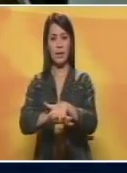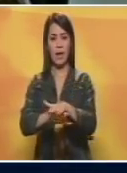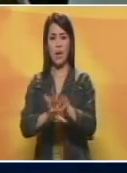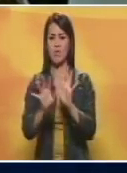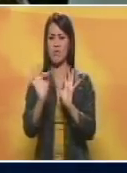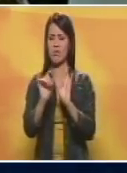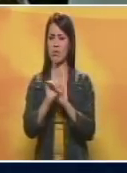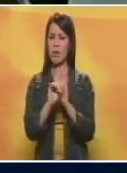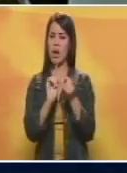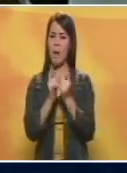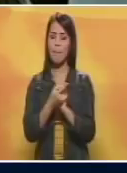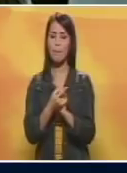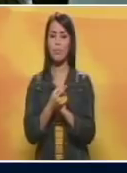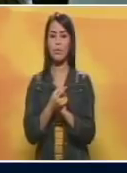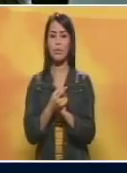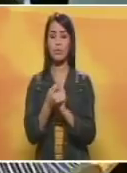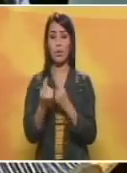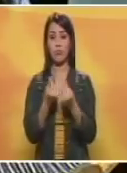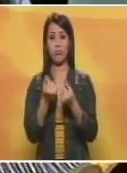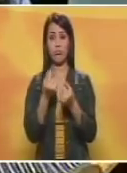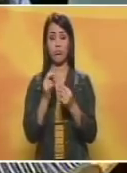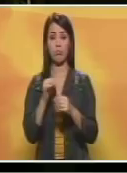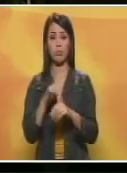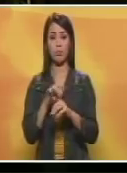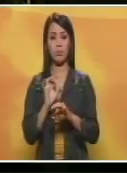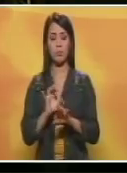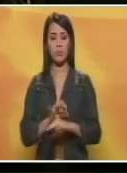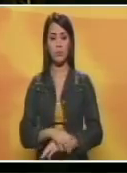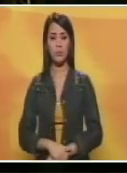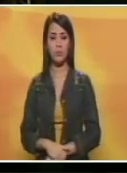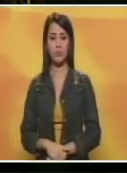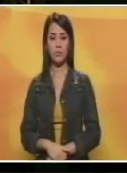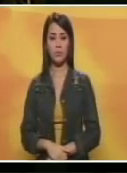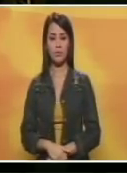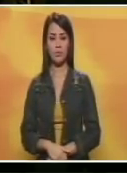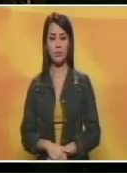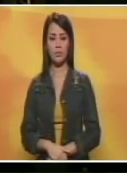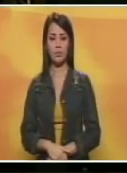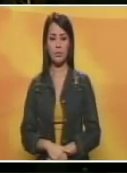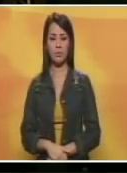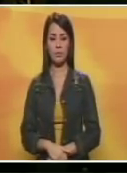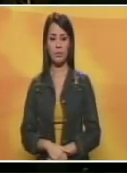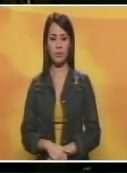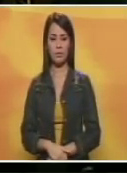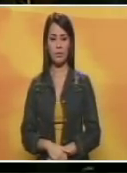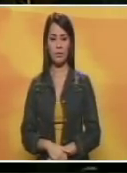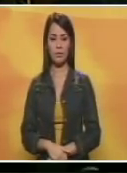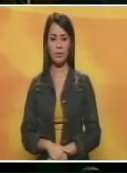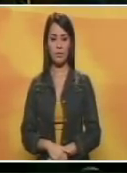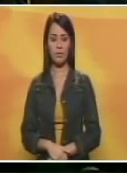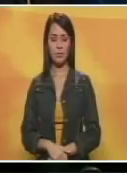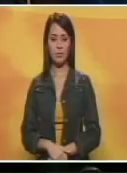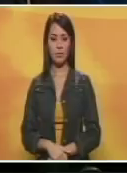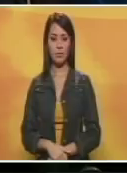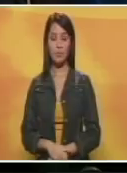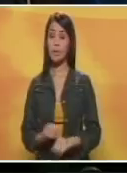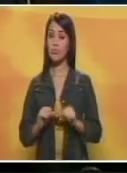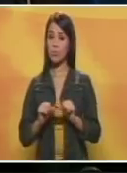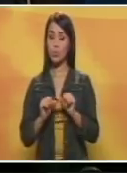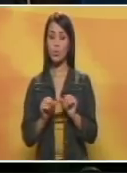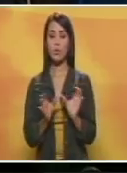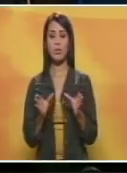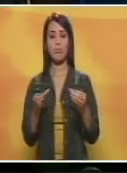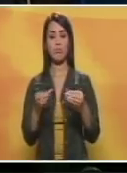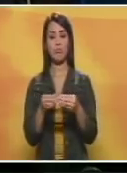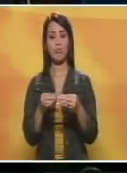económico un plan de reconstrucción nacional bien continúa aquí las exposiciones en esta comisión